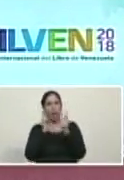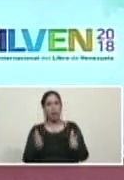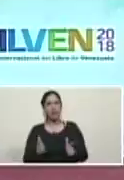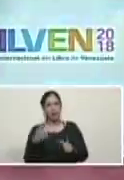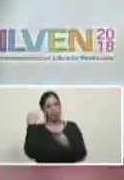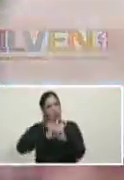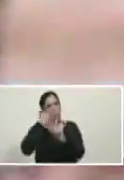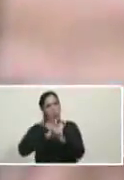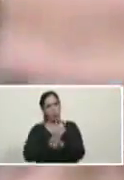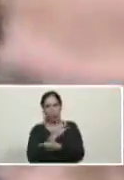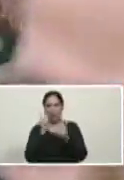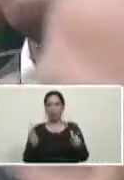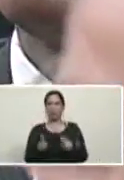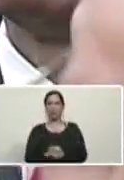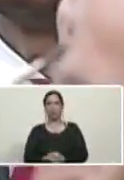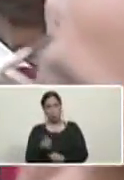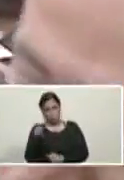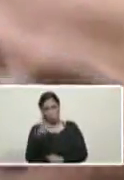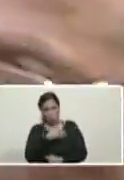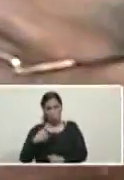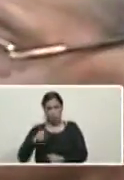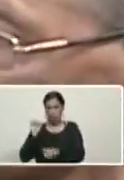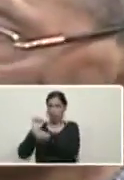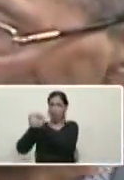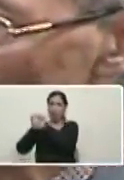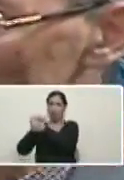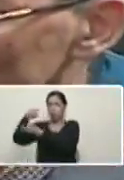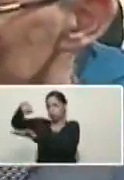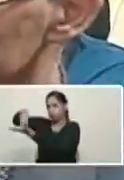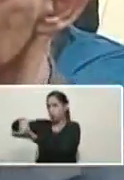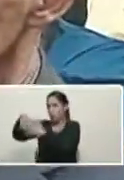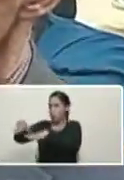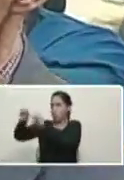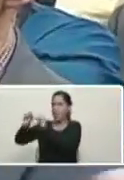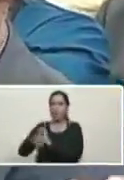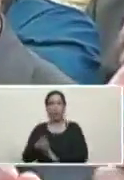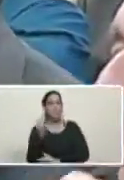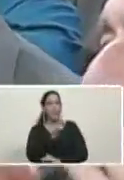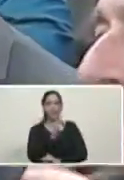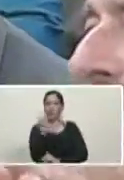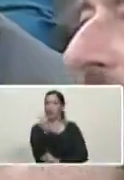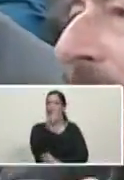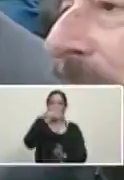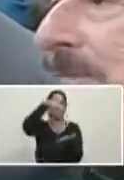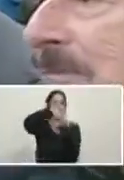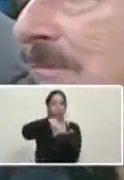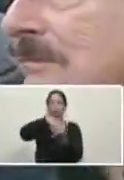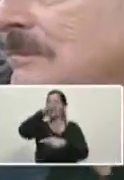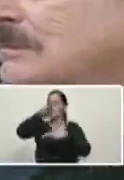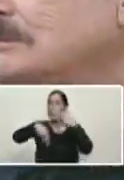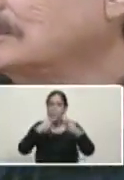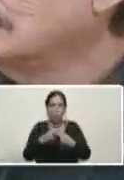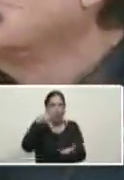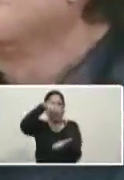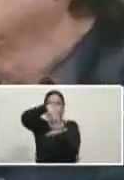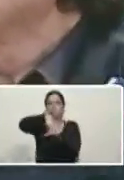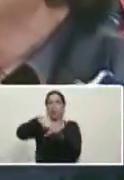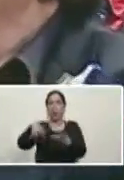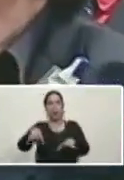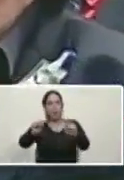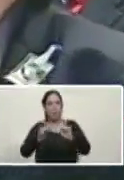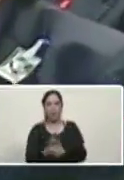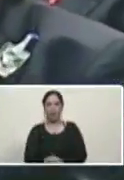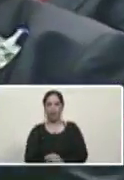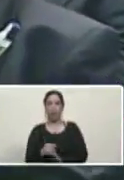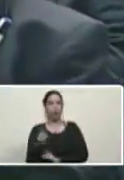¿Quieres ser esclavo? Arrodíllate de los imperios. Venezuela ni se arrodillará, ni se ha arrodillado, ni tiene